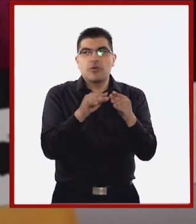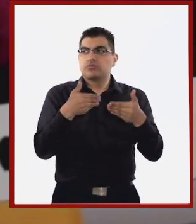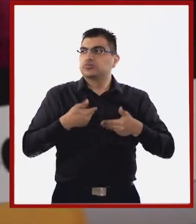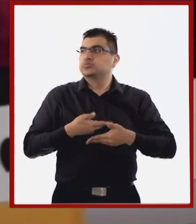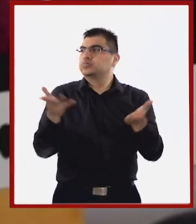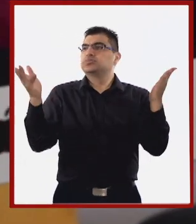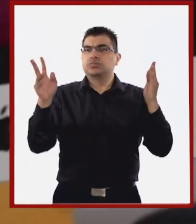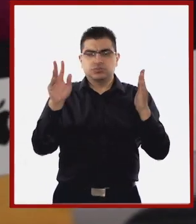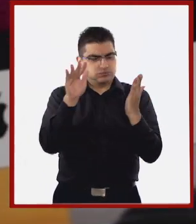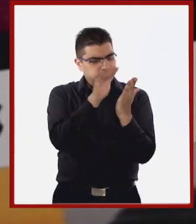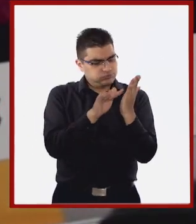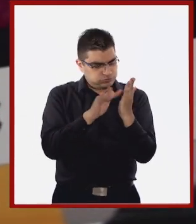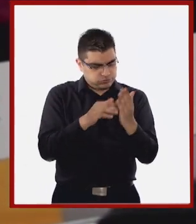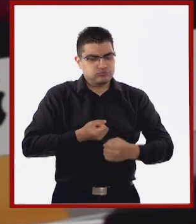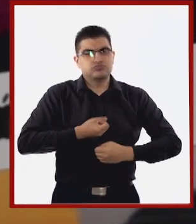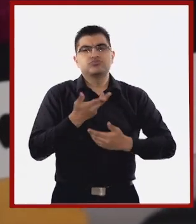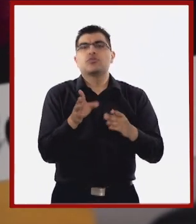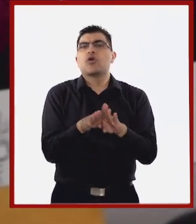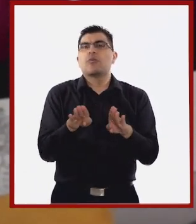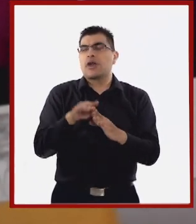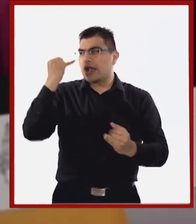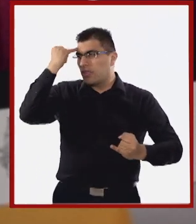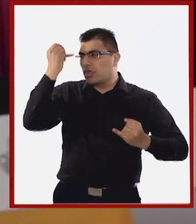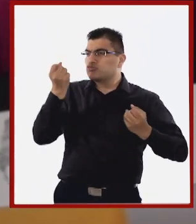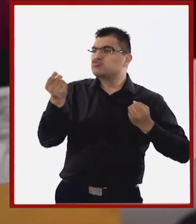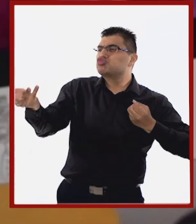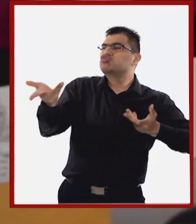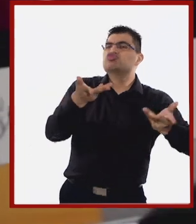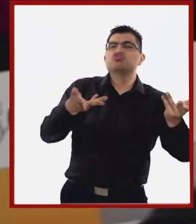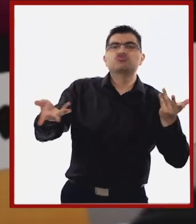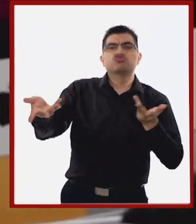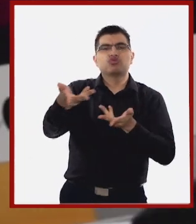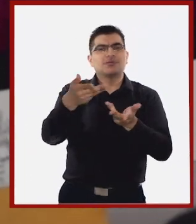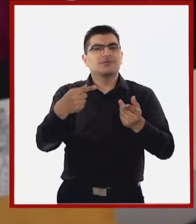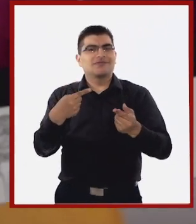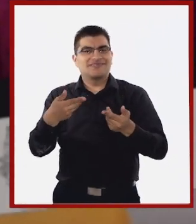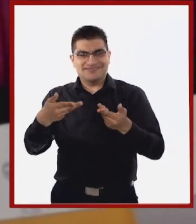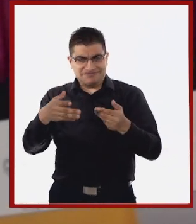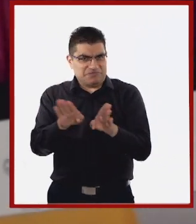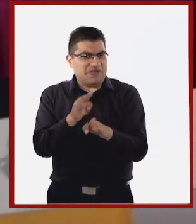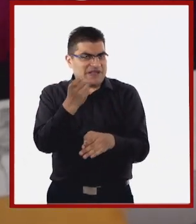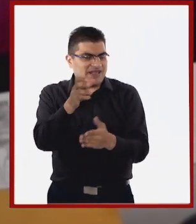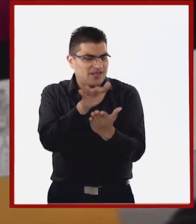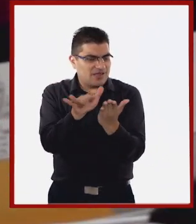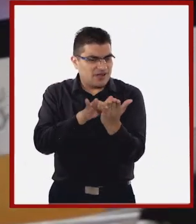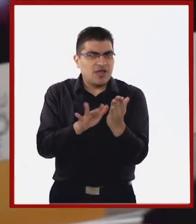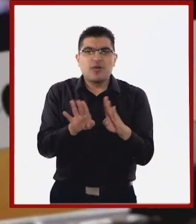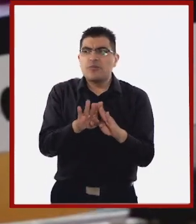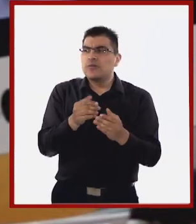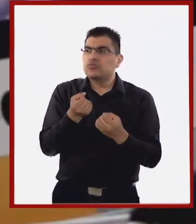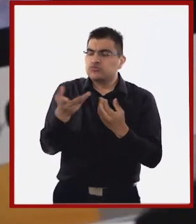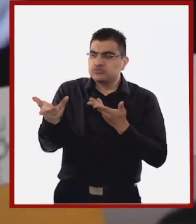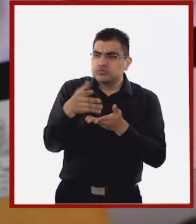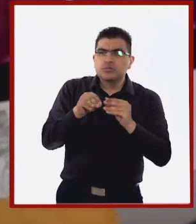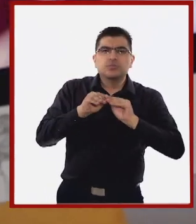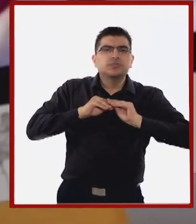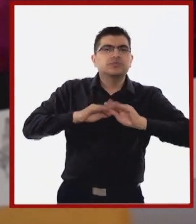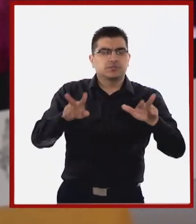pública, digamos, al intercambio de ideas sobre lo que estamos leyendo y sobre las maneras en que captamos